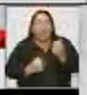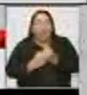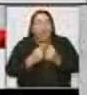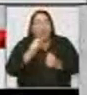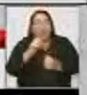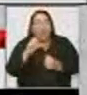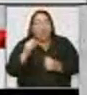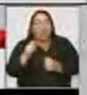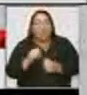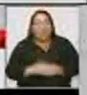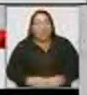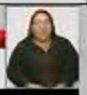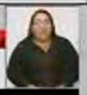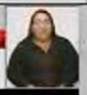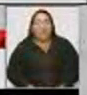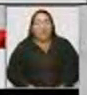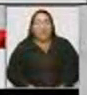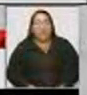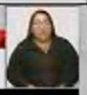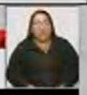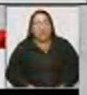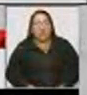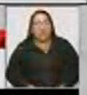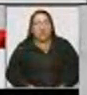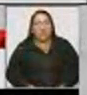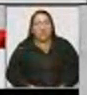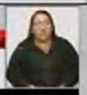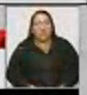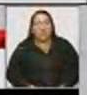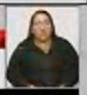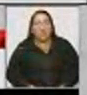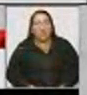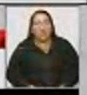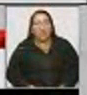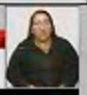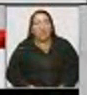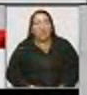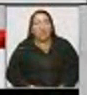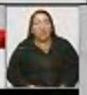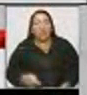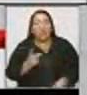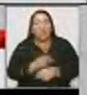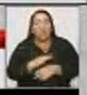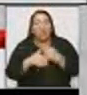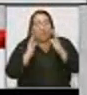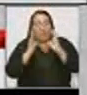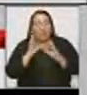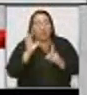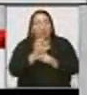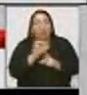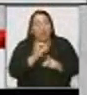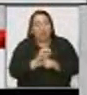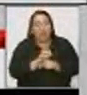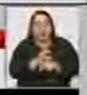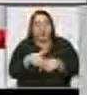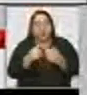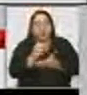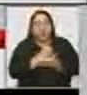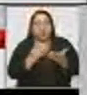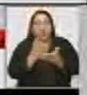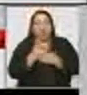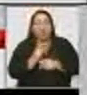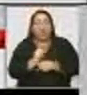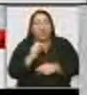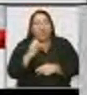asistencia técnica y para la aplicación de las disposiciones para la prevención, atención y sanción del hostigamiento sexual en los centros